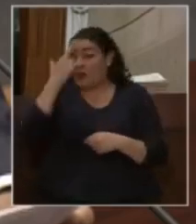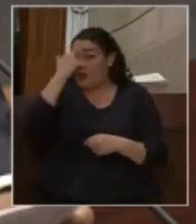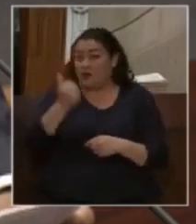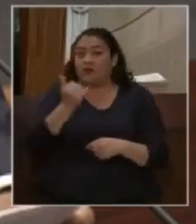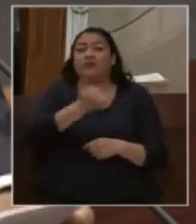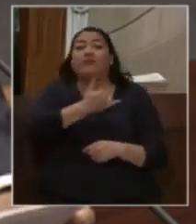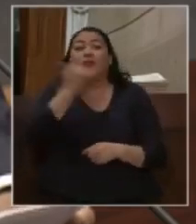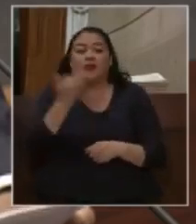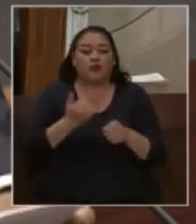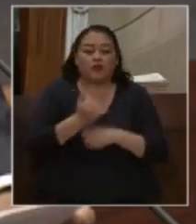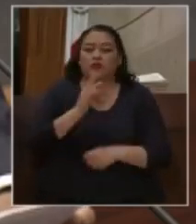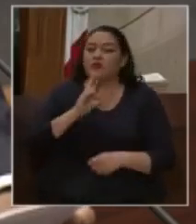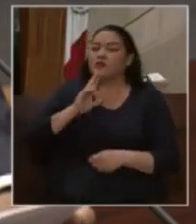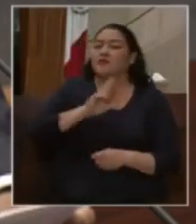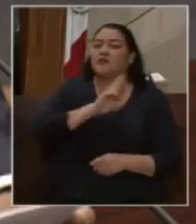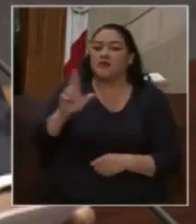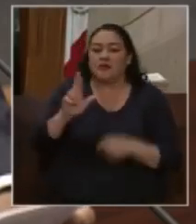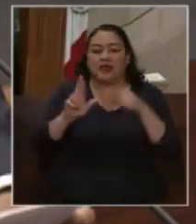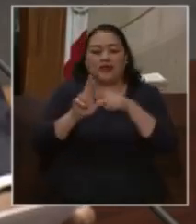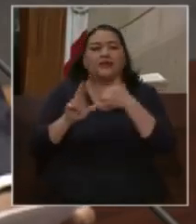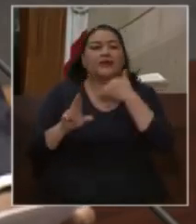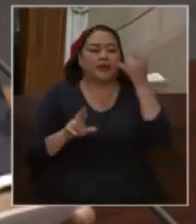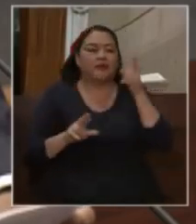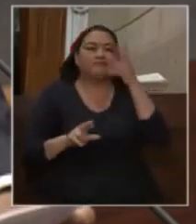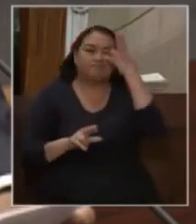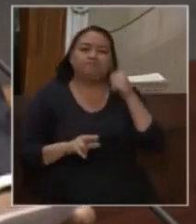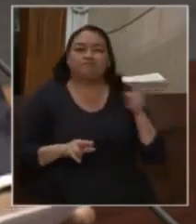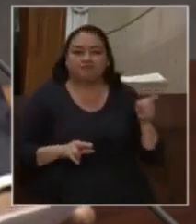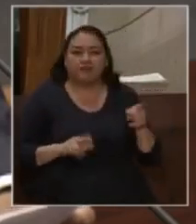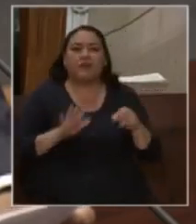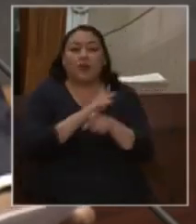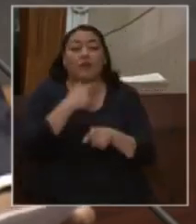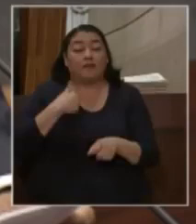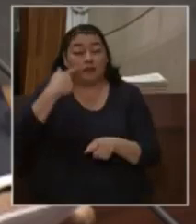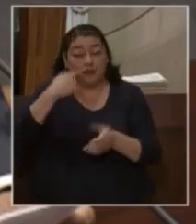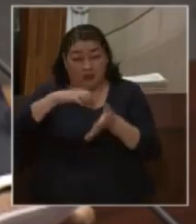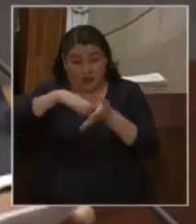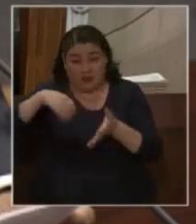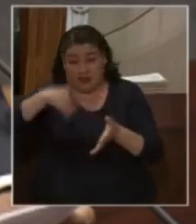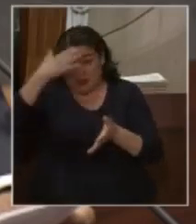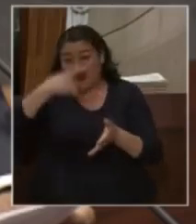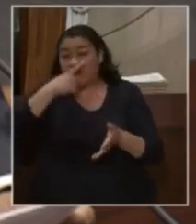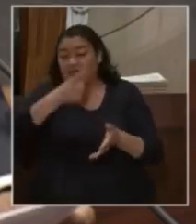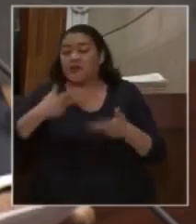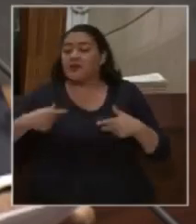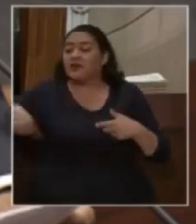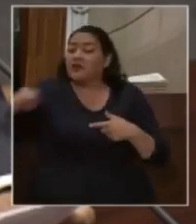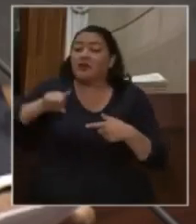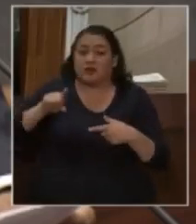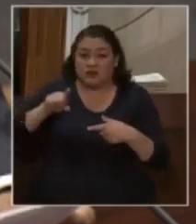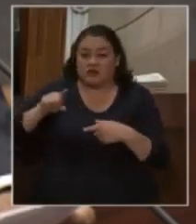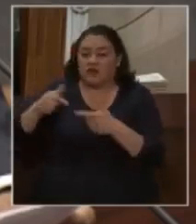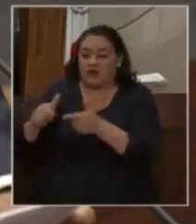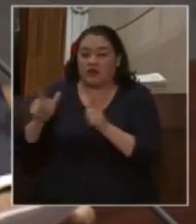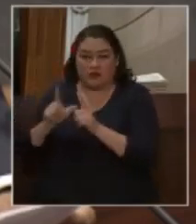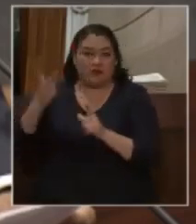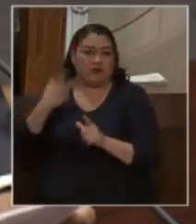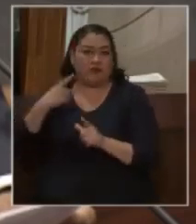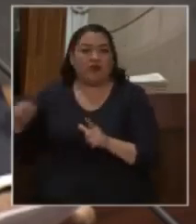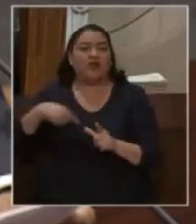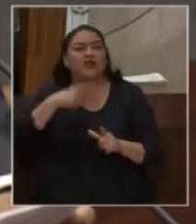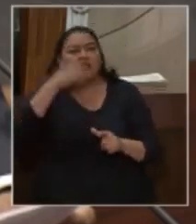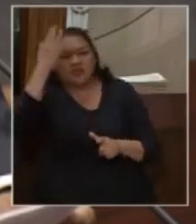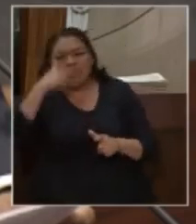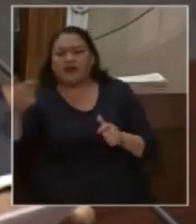incongruencia interna de la resolución por dos cuestiones. En principio, porque declaró infundada la pretensión del quejoso relacionada con la utilización de recursos